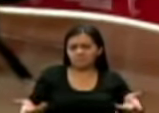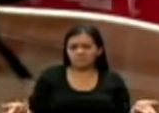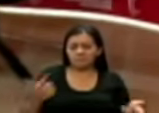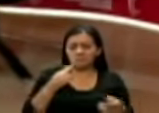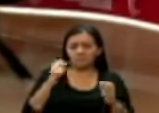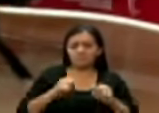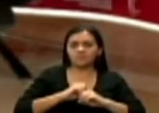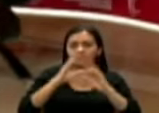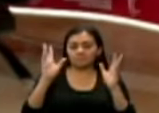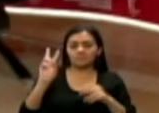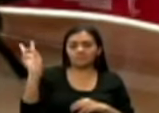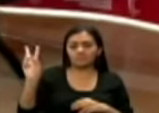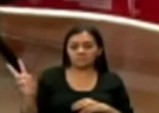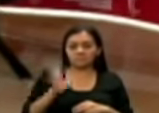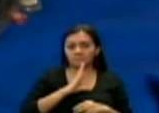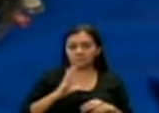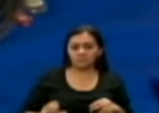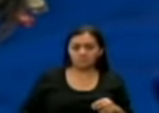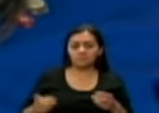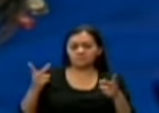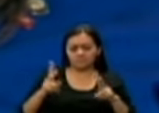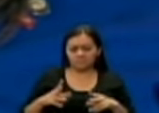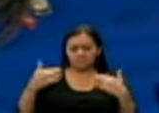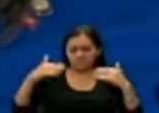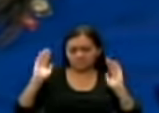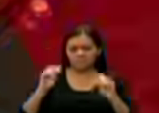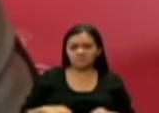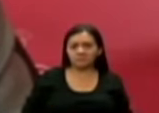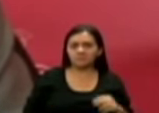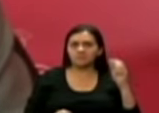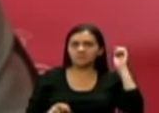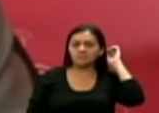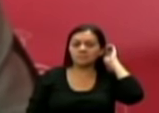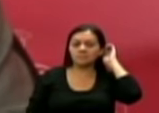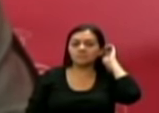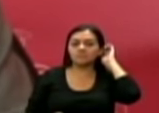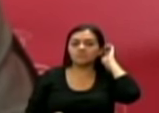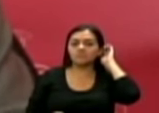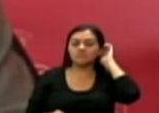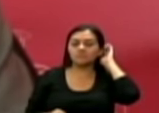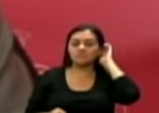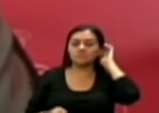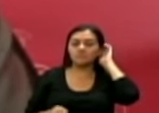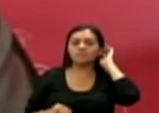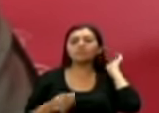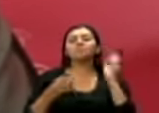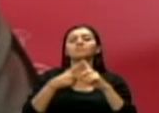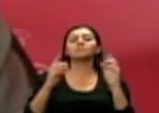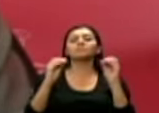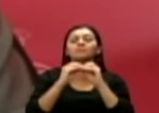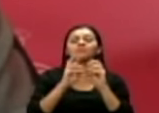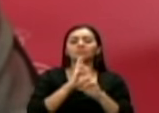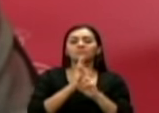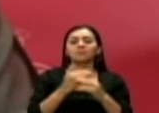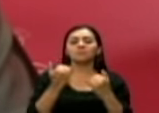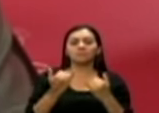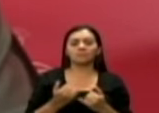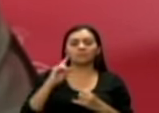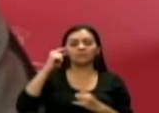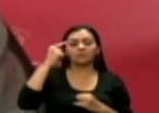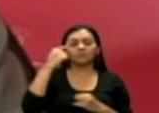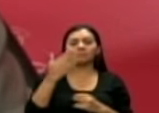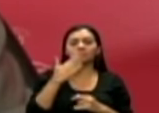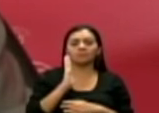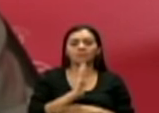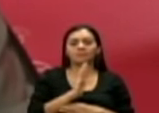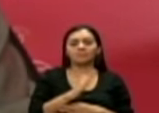Bolivia, en Venezuela. En El Salvador han tratado de hacerlo. En El Salvador. Pero, ¿cuál ha sido la respuesta de estos gobiernos ante estas